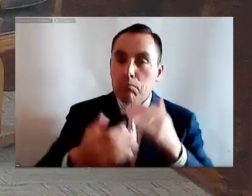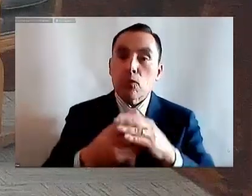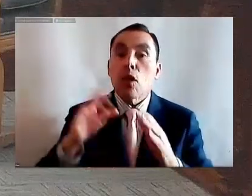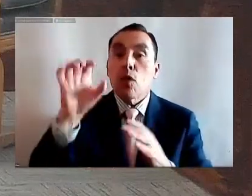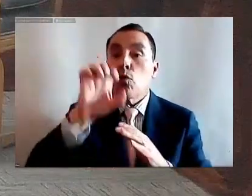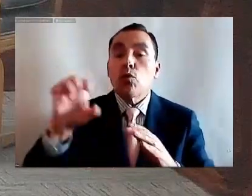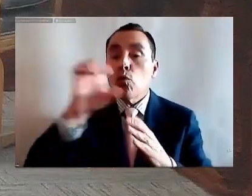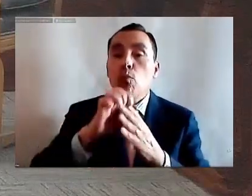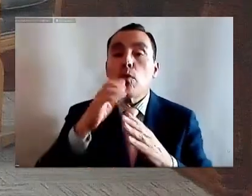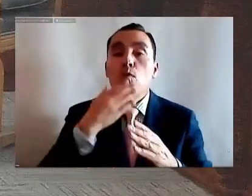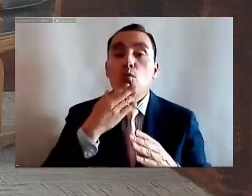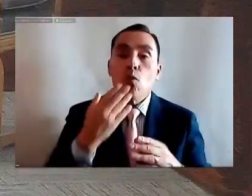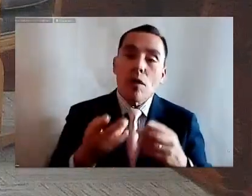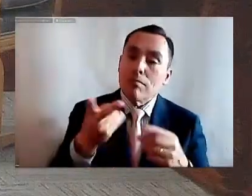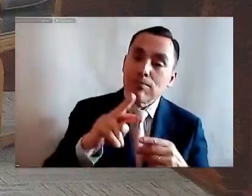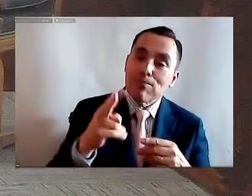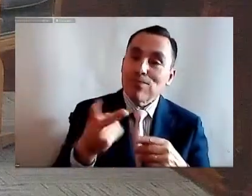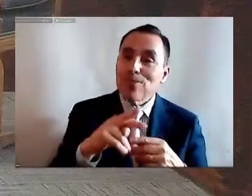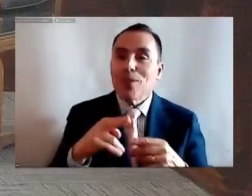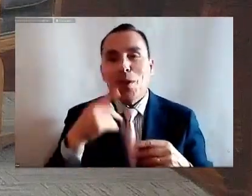parental